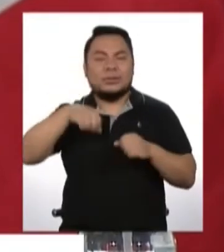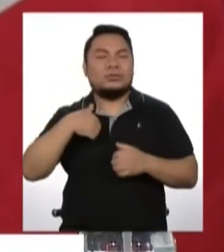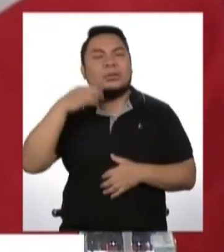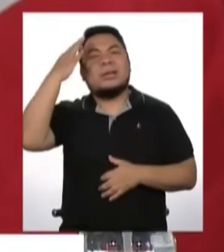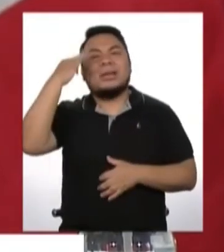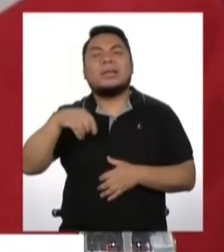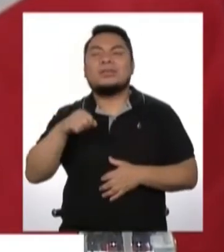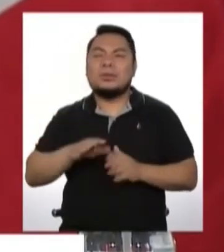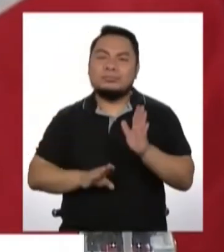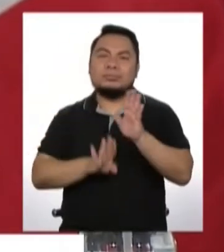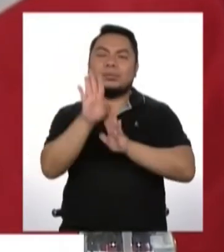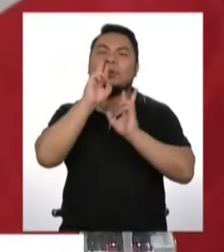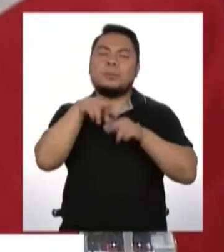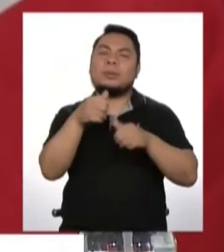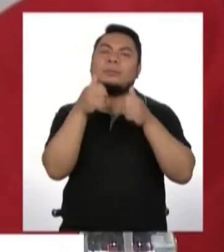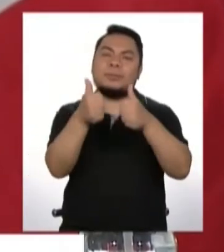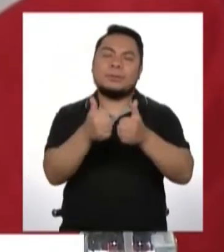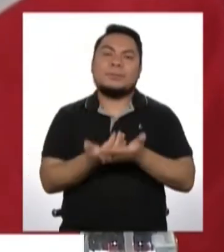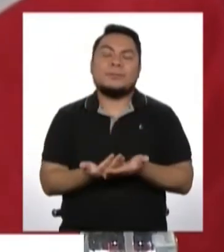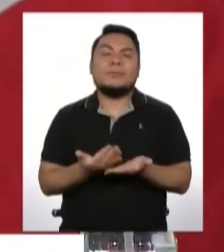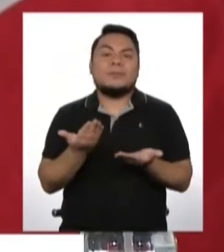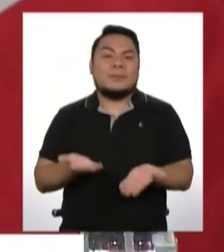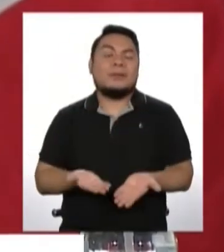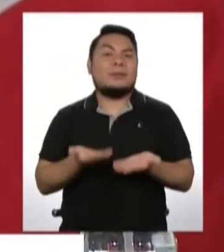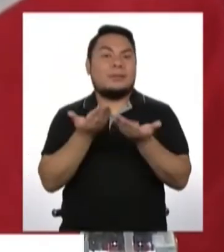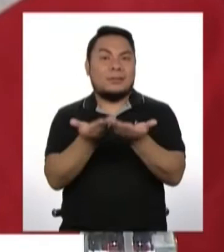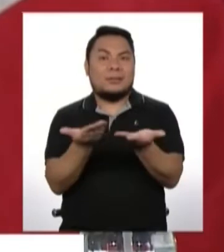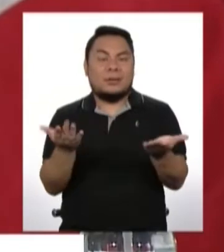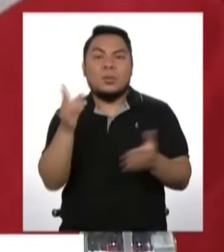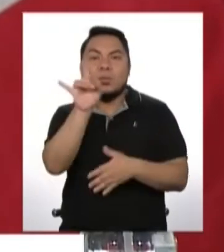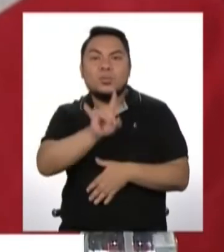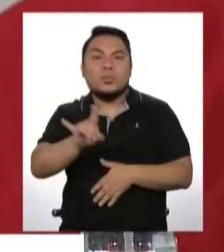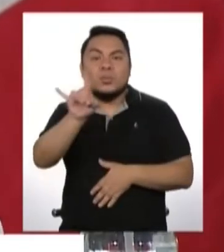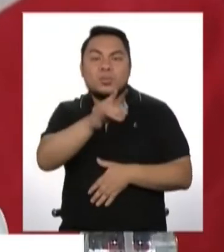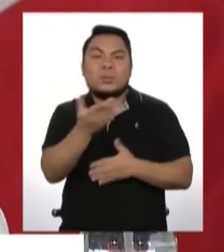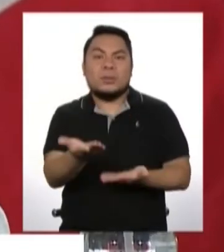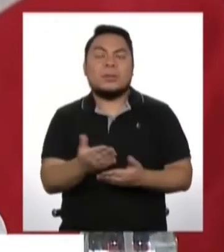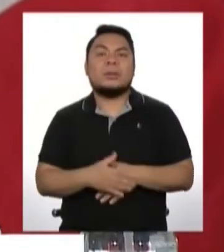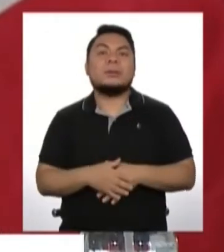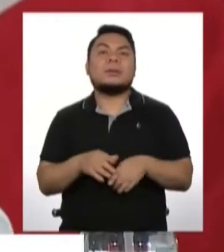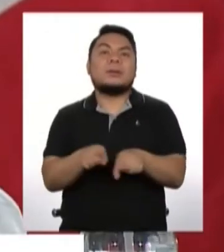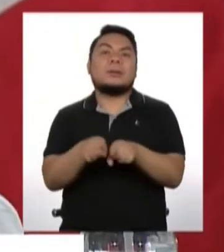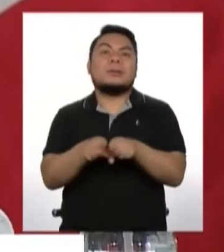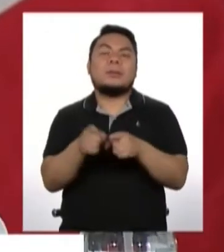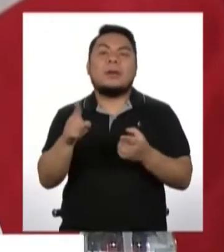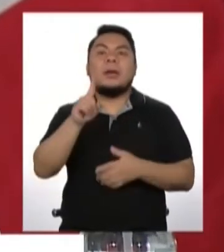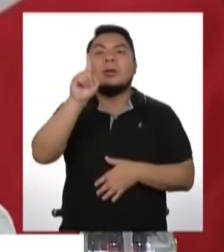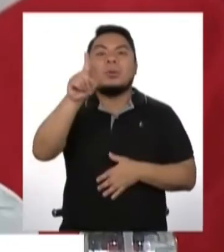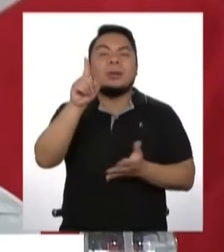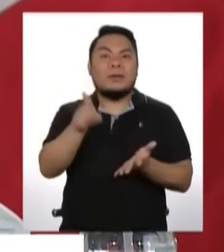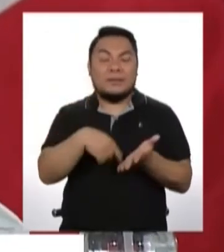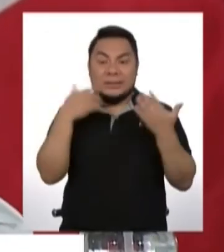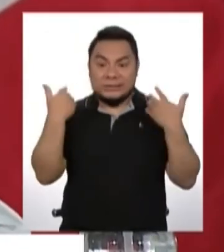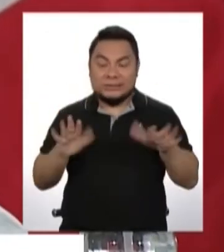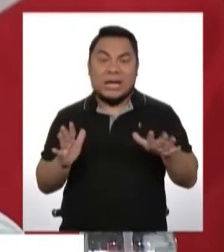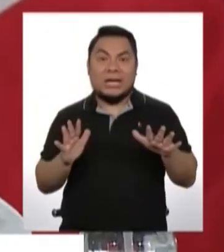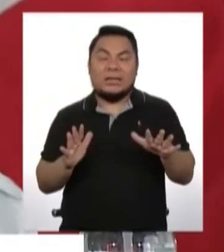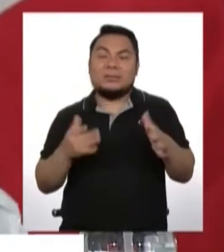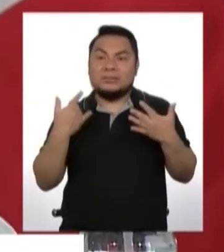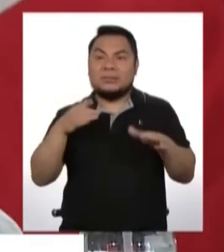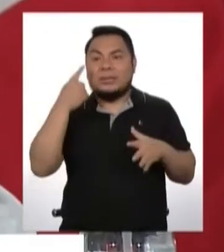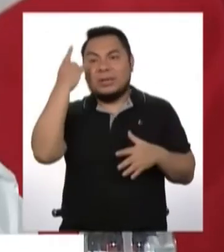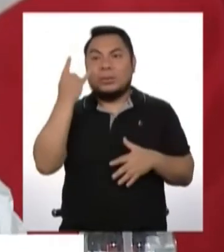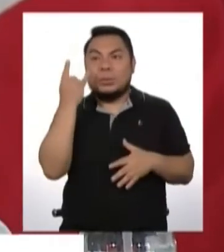seguro, excelentes resultados que serán utilizados incluso una vez que se supere esta emergencia